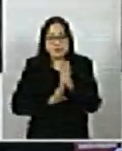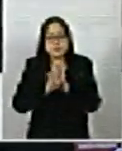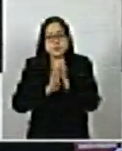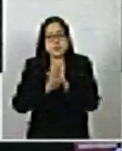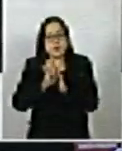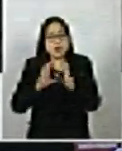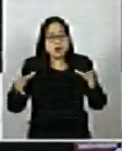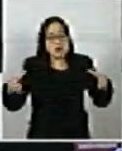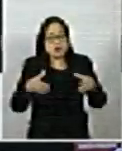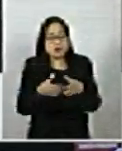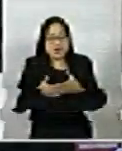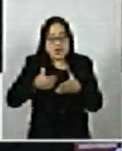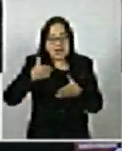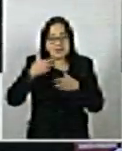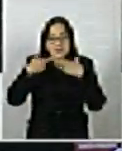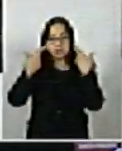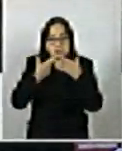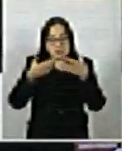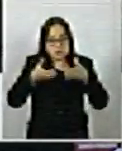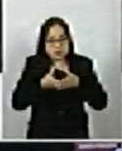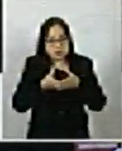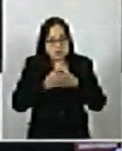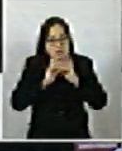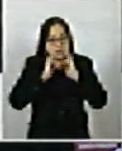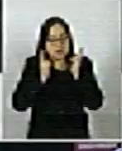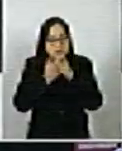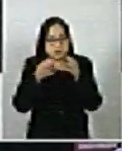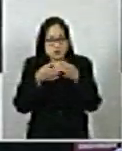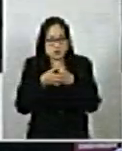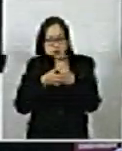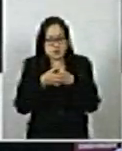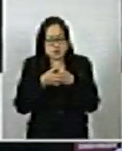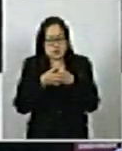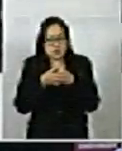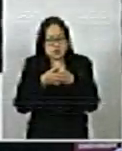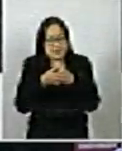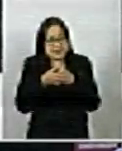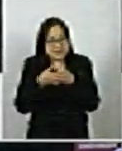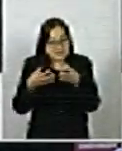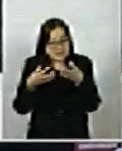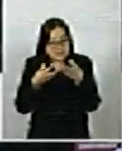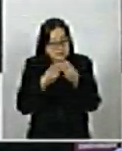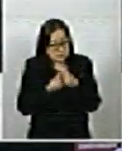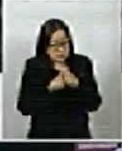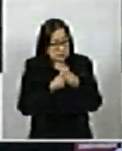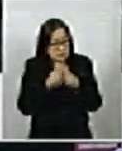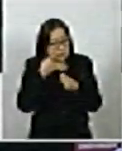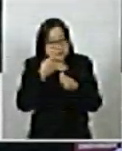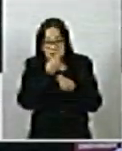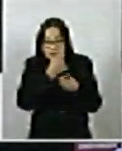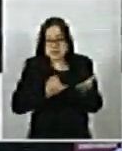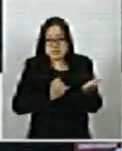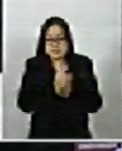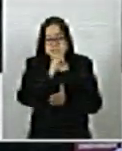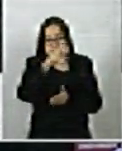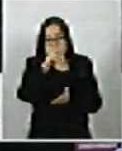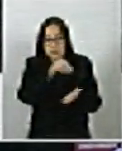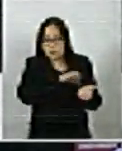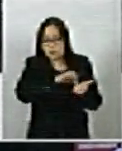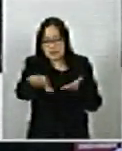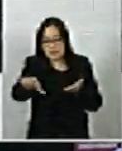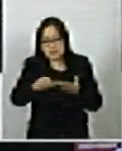se reúnen antes, lo que se llama el caucus non-aligned, y ellos deciden si vetan o no.